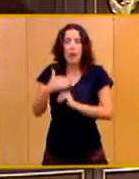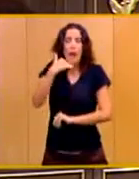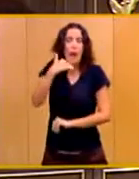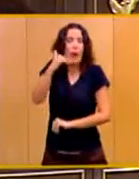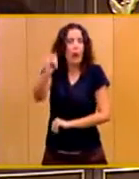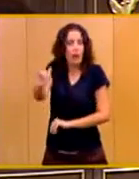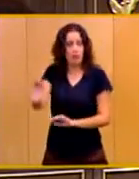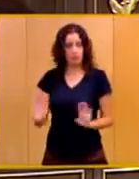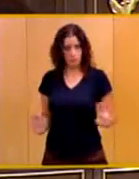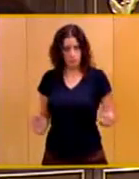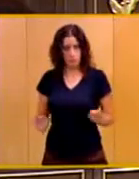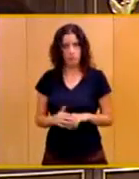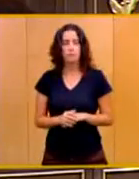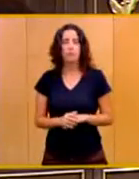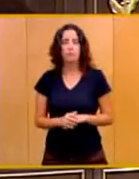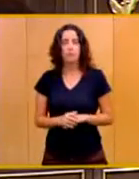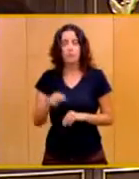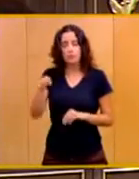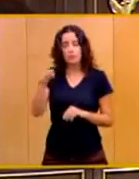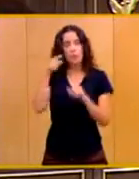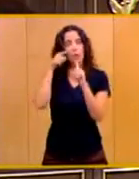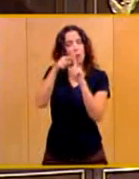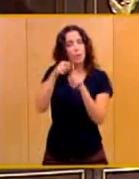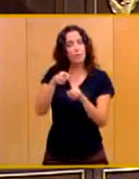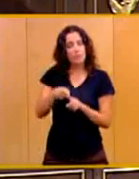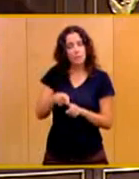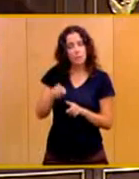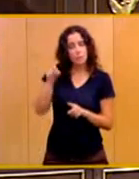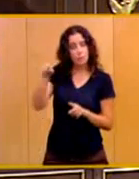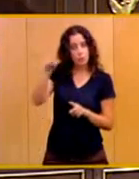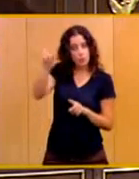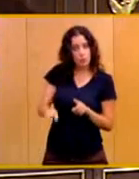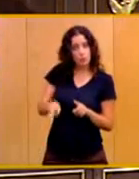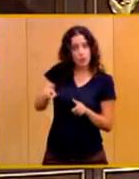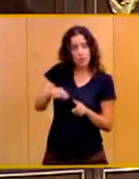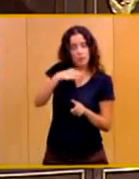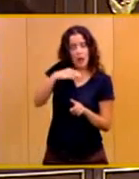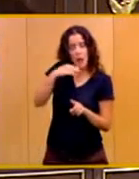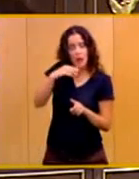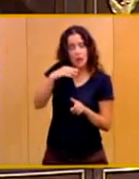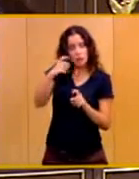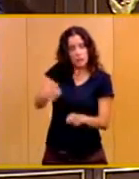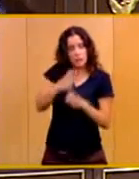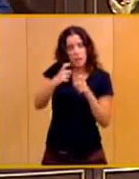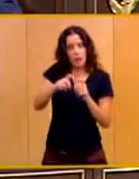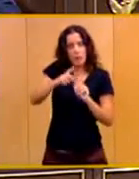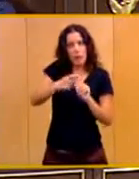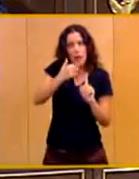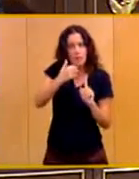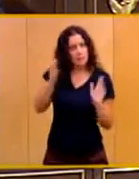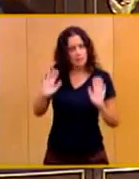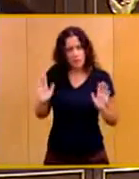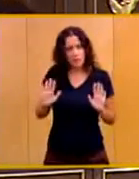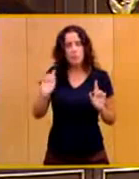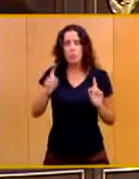bien, en la senda que conduce a estos objetivos, usted ni siquiera ha puesto todavía el pie. Se ha conformado con hacer algunos